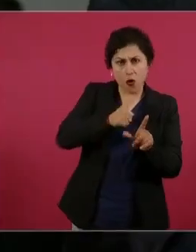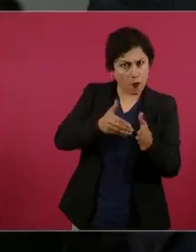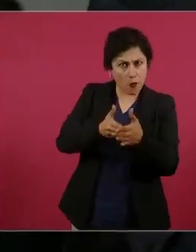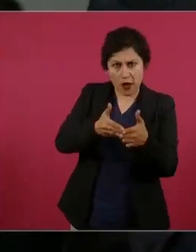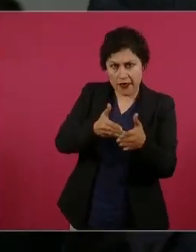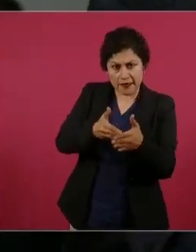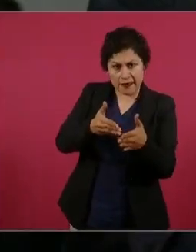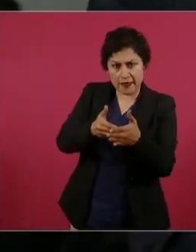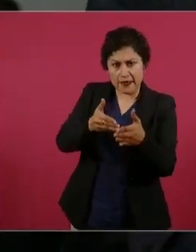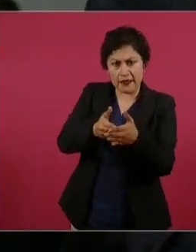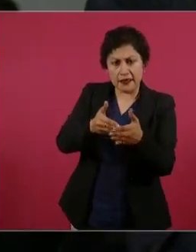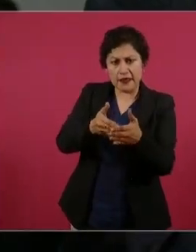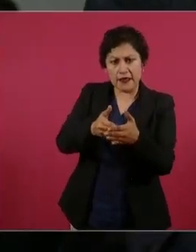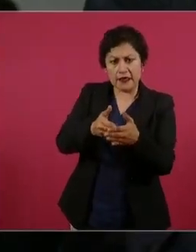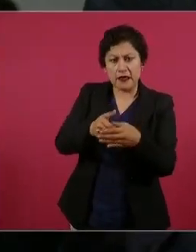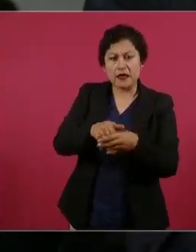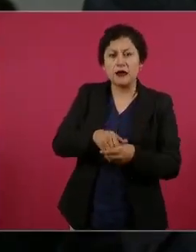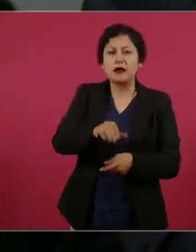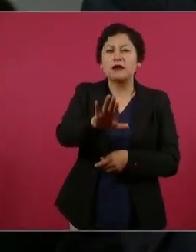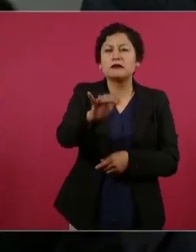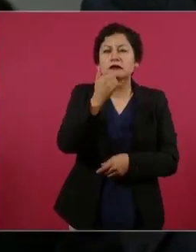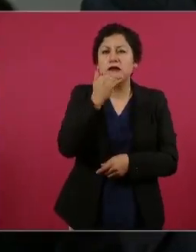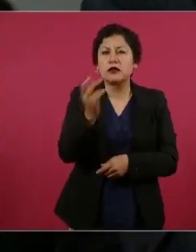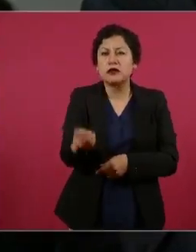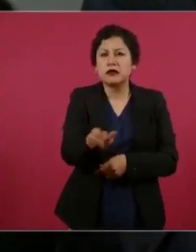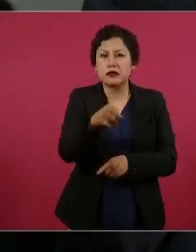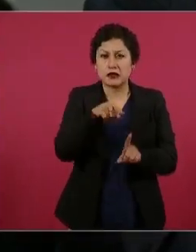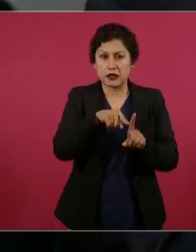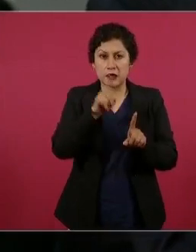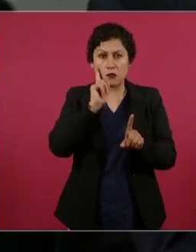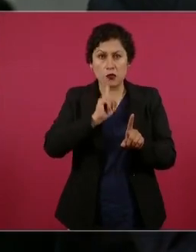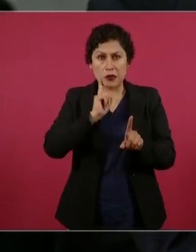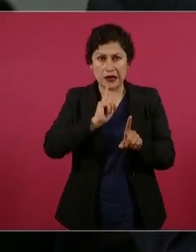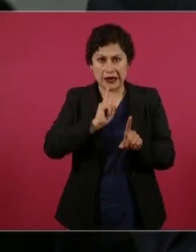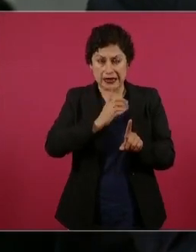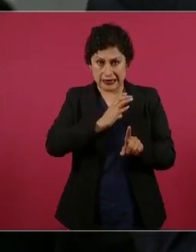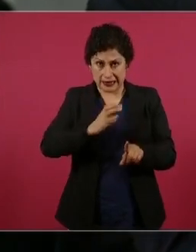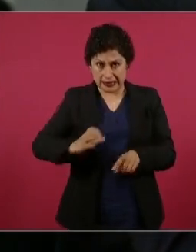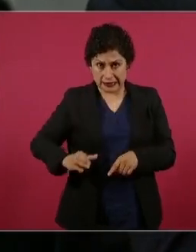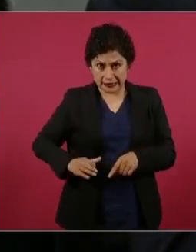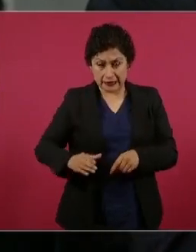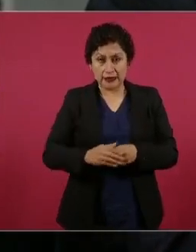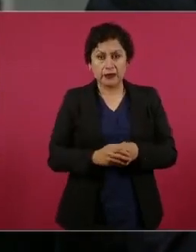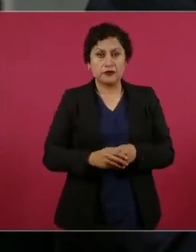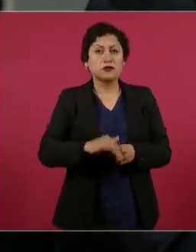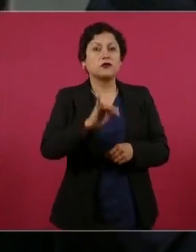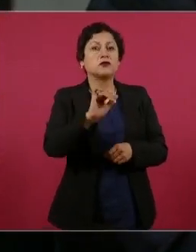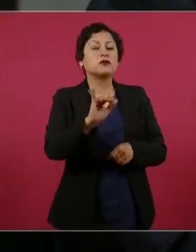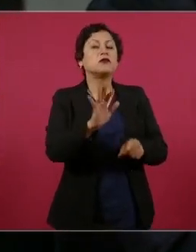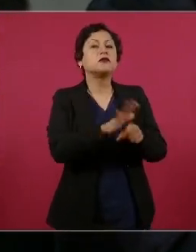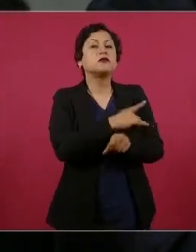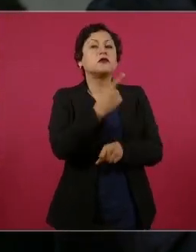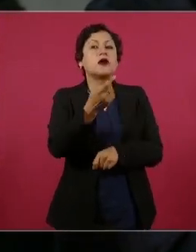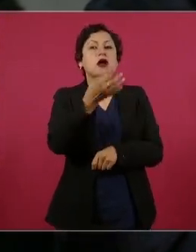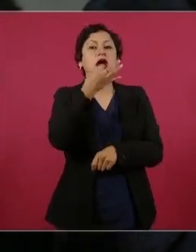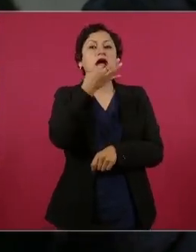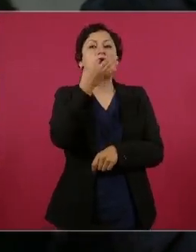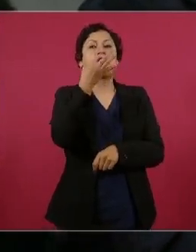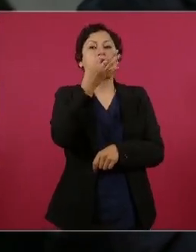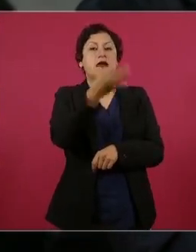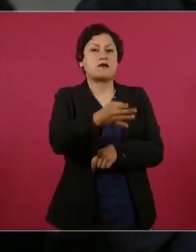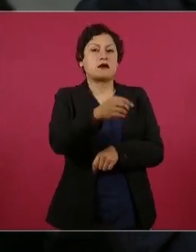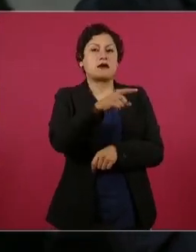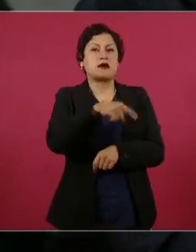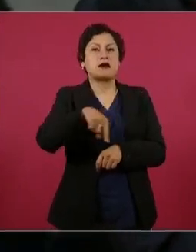están obstaculizando. Ella es candidata. Por eso esta denuncia, que no dejan votar libremente a los